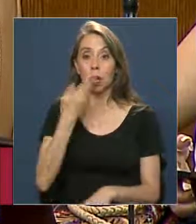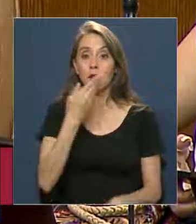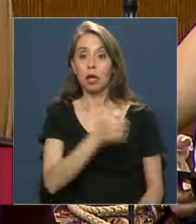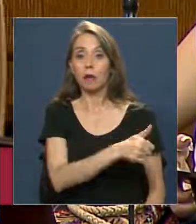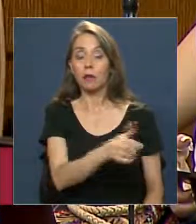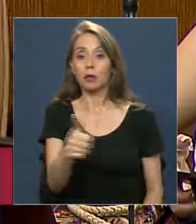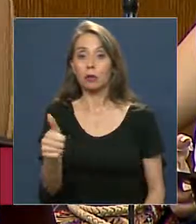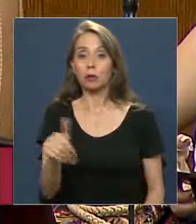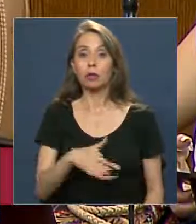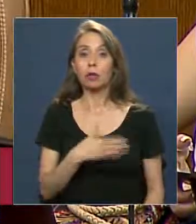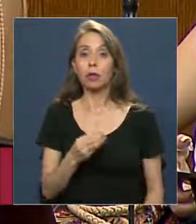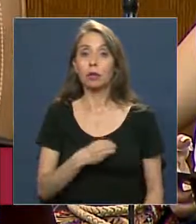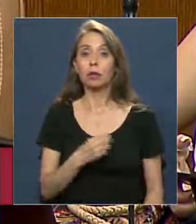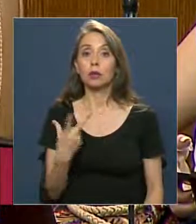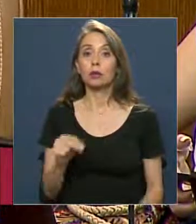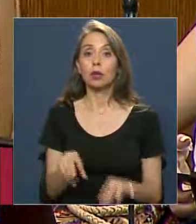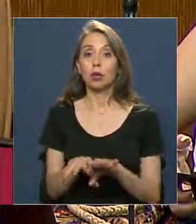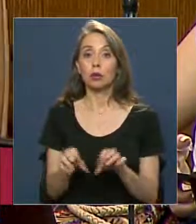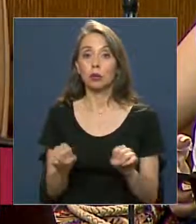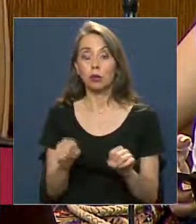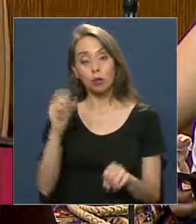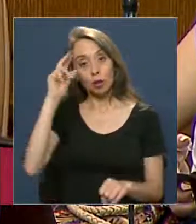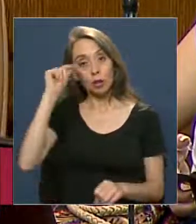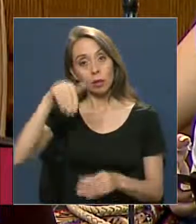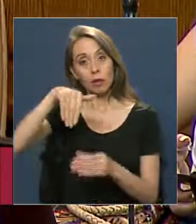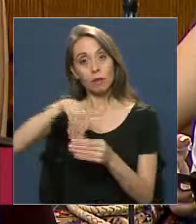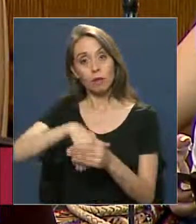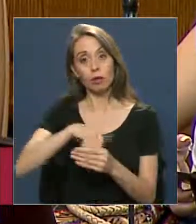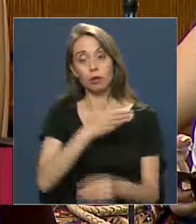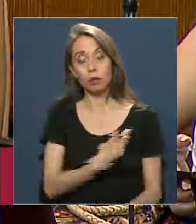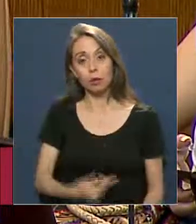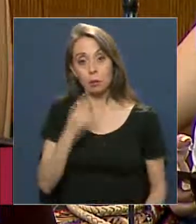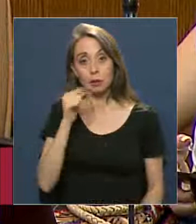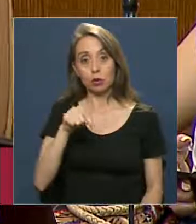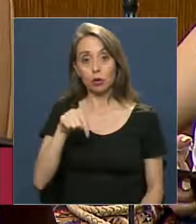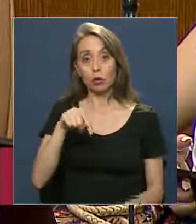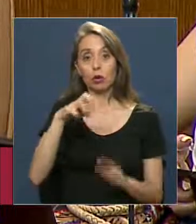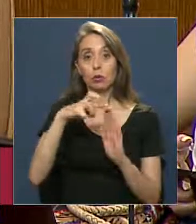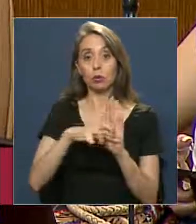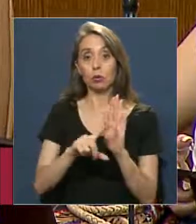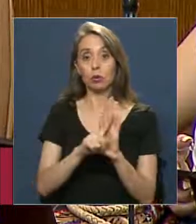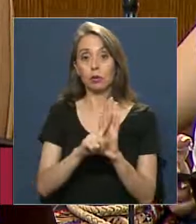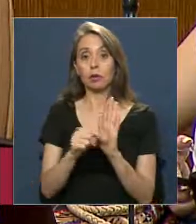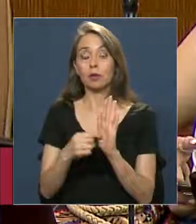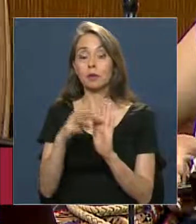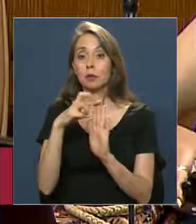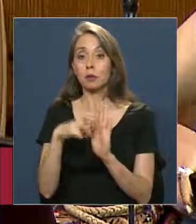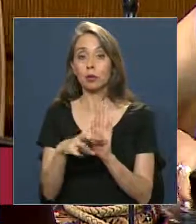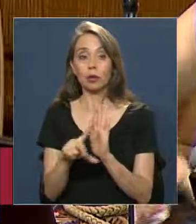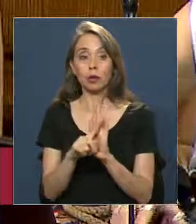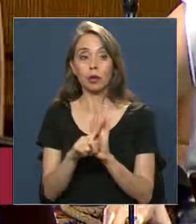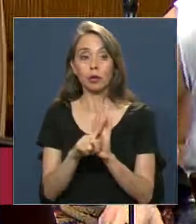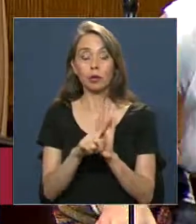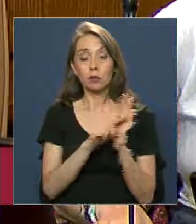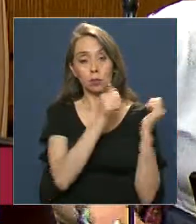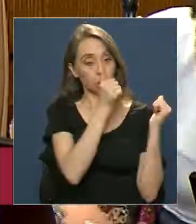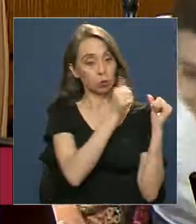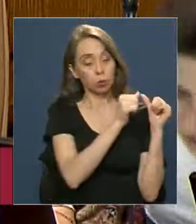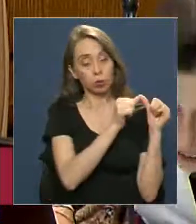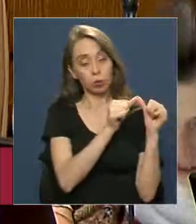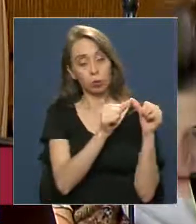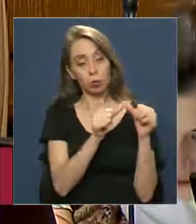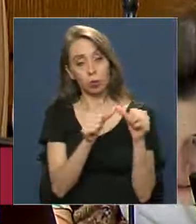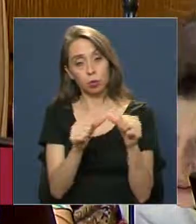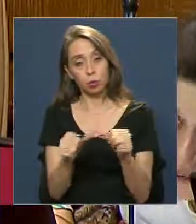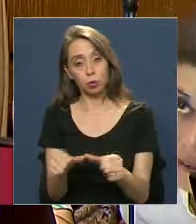pero lamentablemente no hay acuerdo. La idea es que se vote, presidente, este proyecto el día de hoy, porque es un proyecto que durante largo tiempo ha